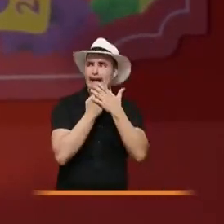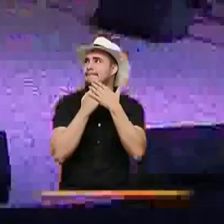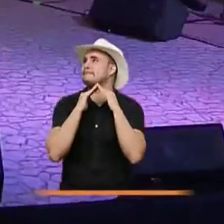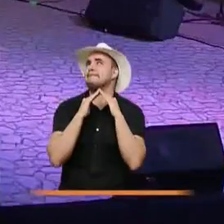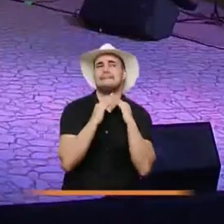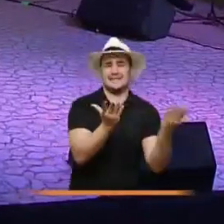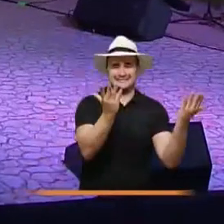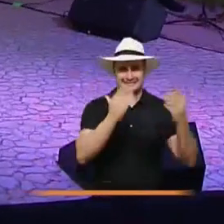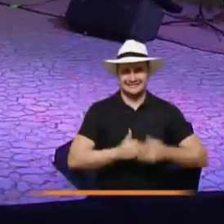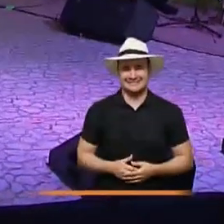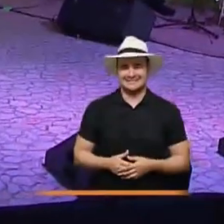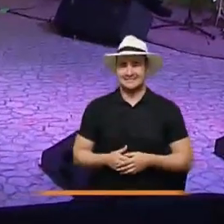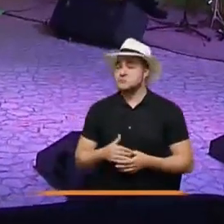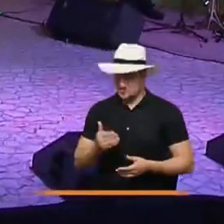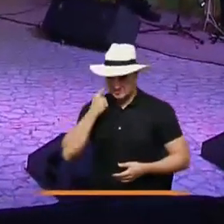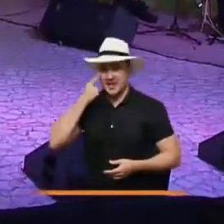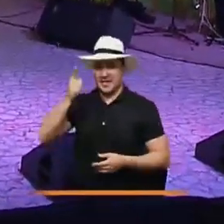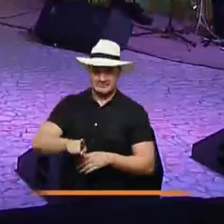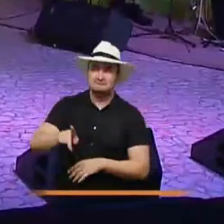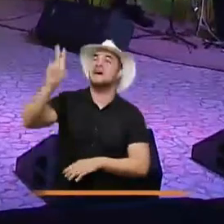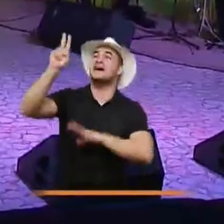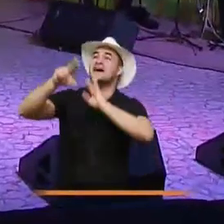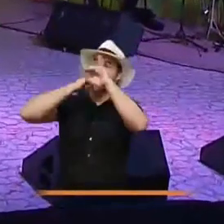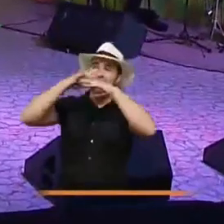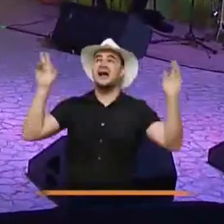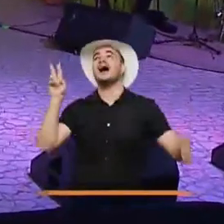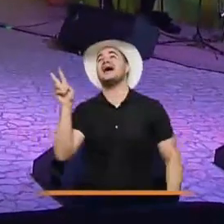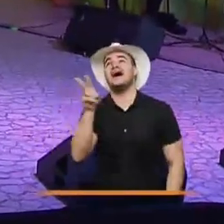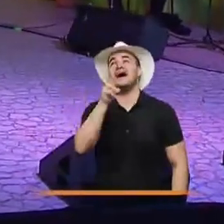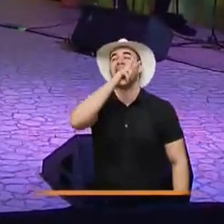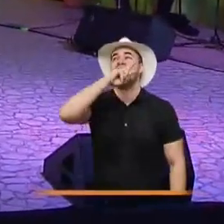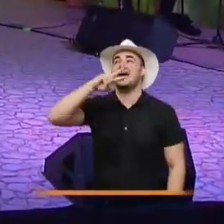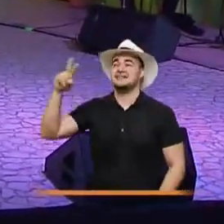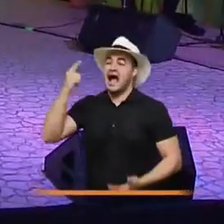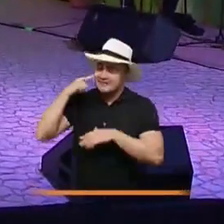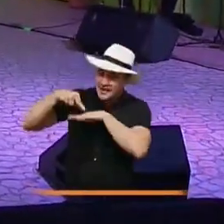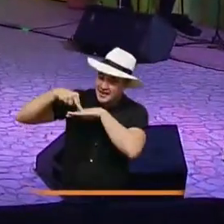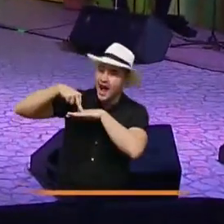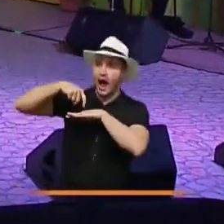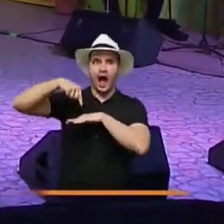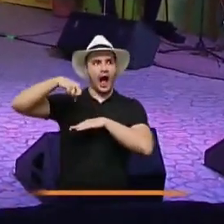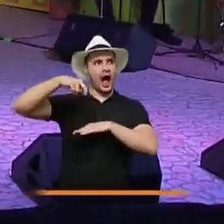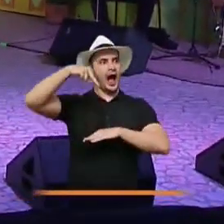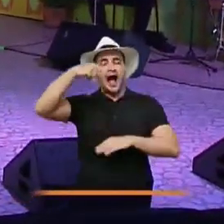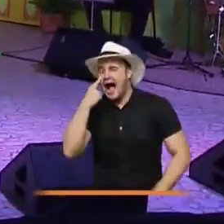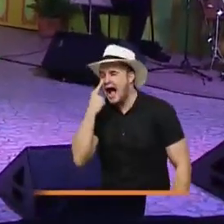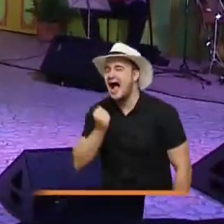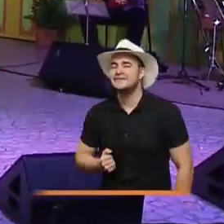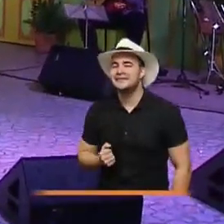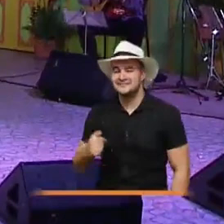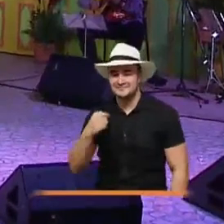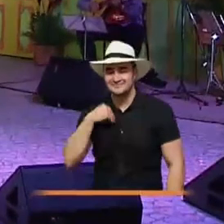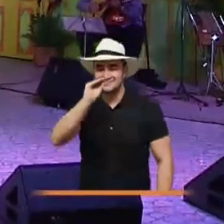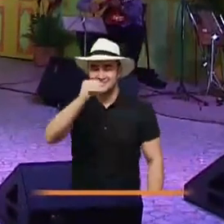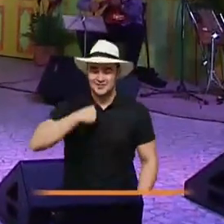ya mirando para el cielo a veces y es preciso que yo con dos